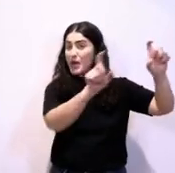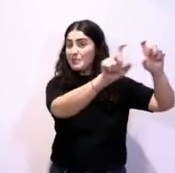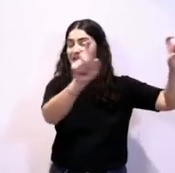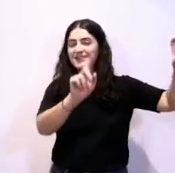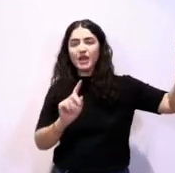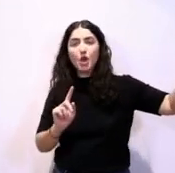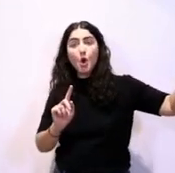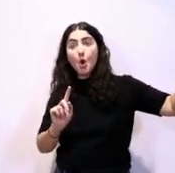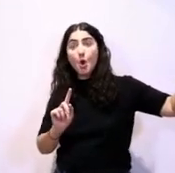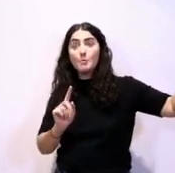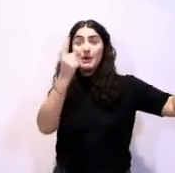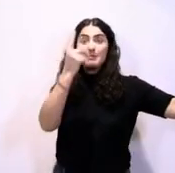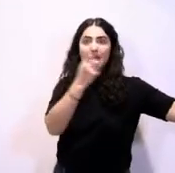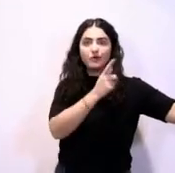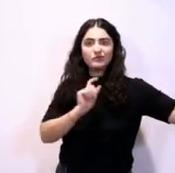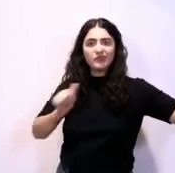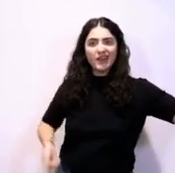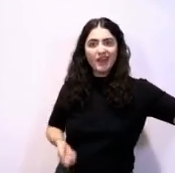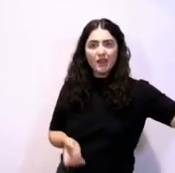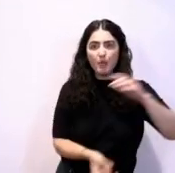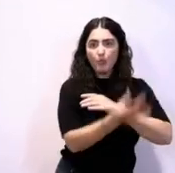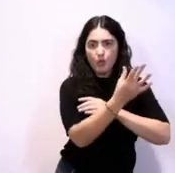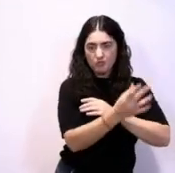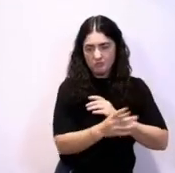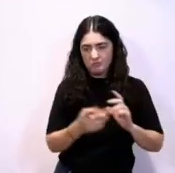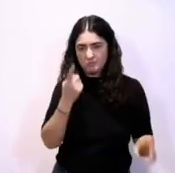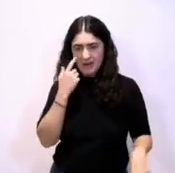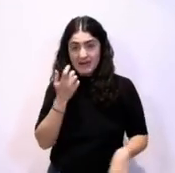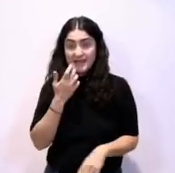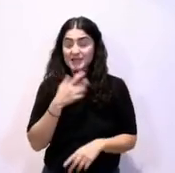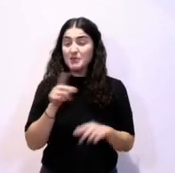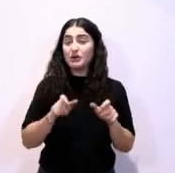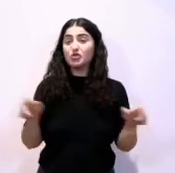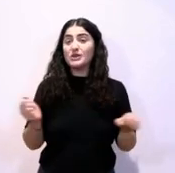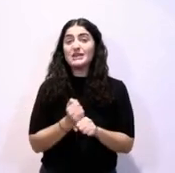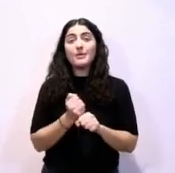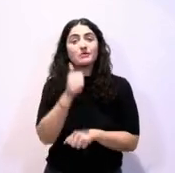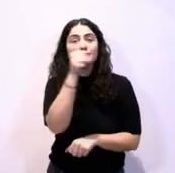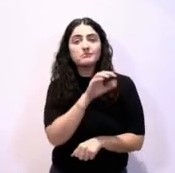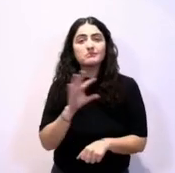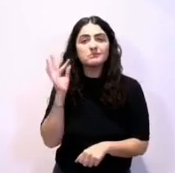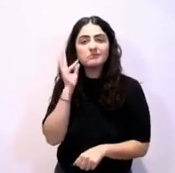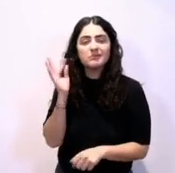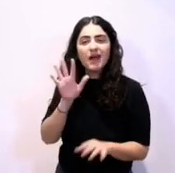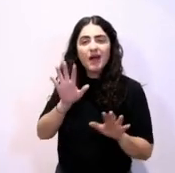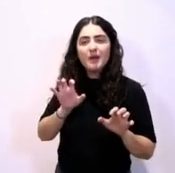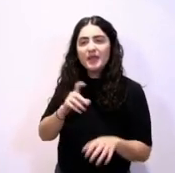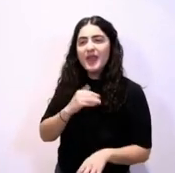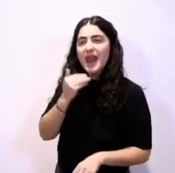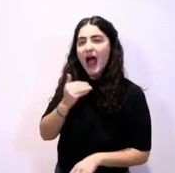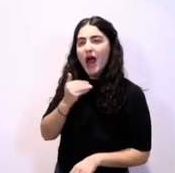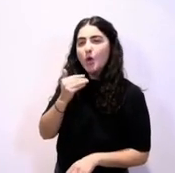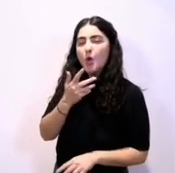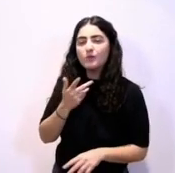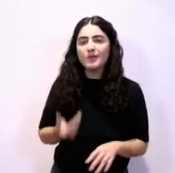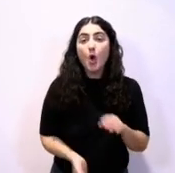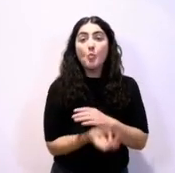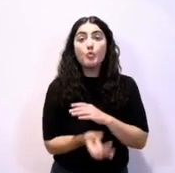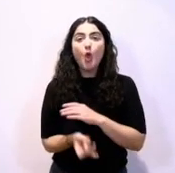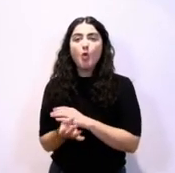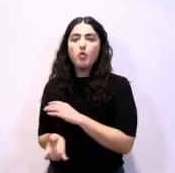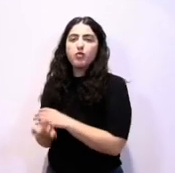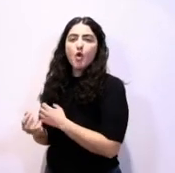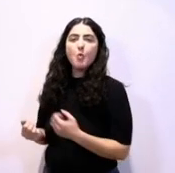crean riqueza. Mire, si algo hemos aprendido los trabajadores y trabajadoras es el poder de la producción que está